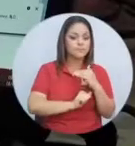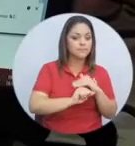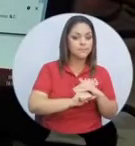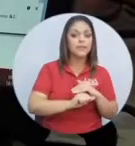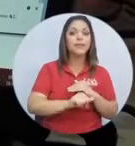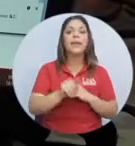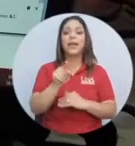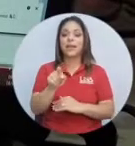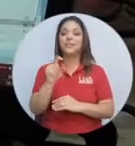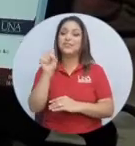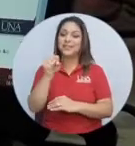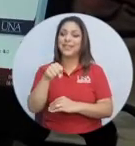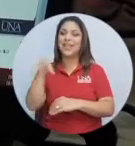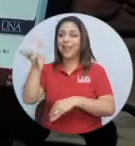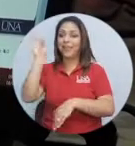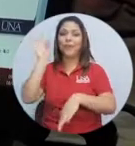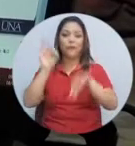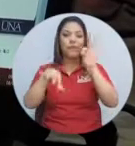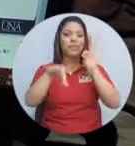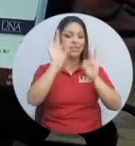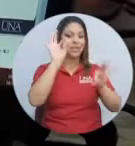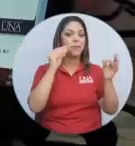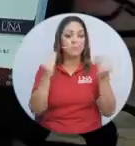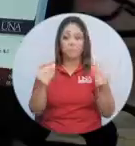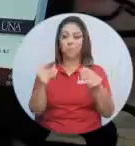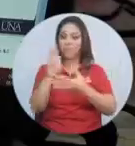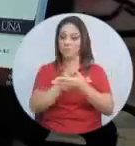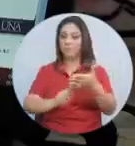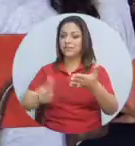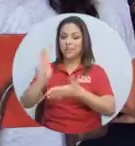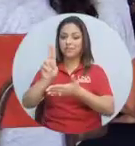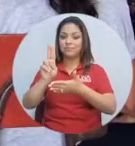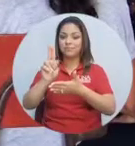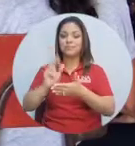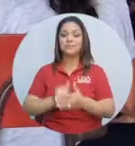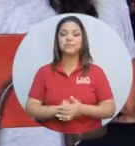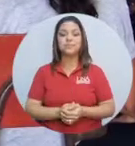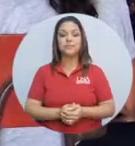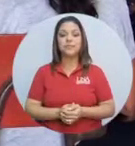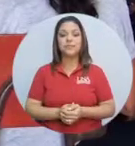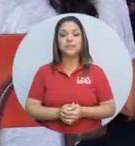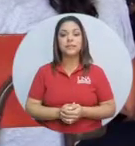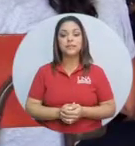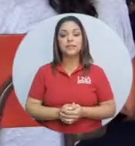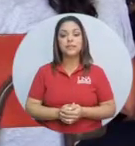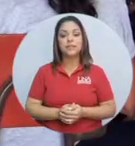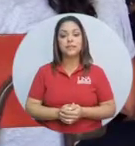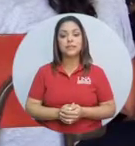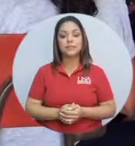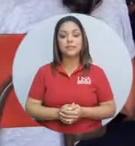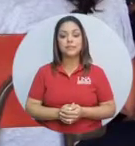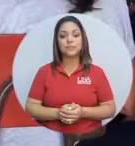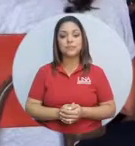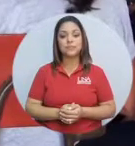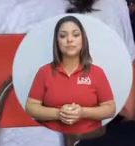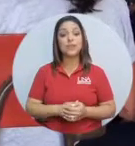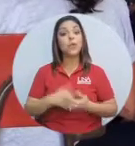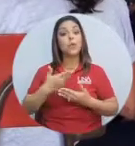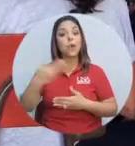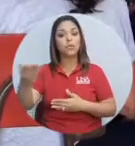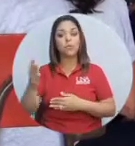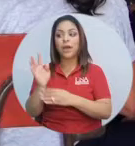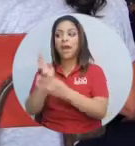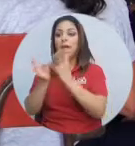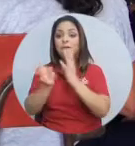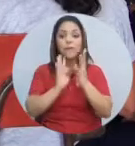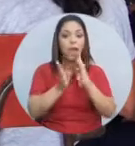más solapada, es la que sí encontramos en la universidad, ¿verdad? Y sí, por supuesto,